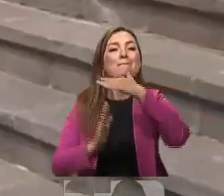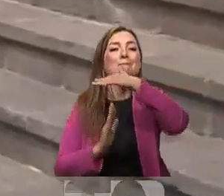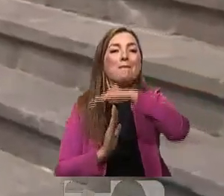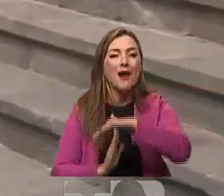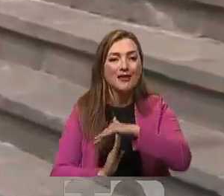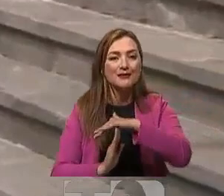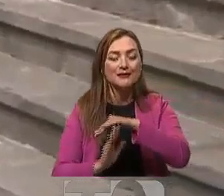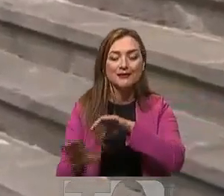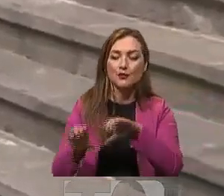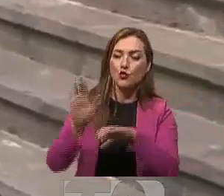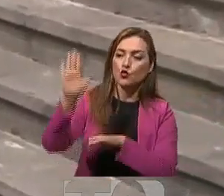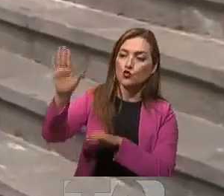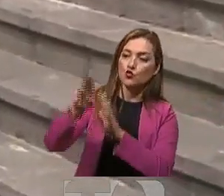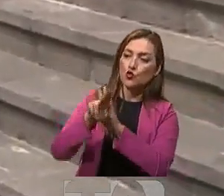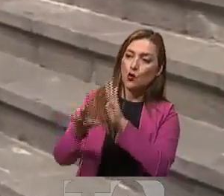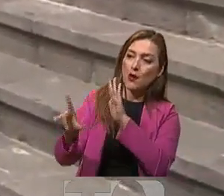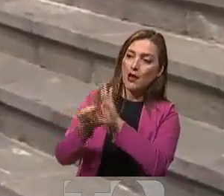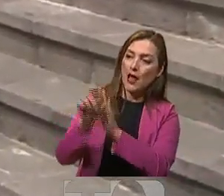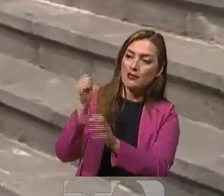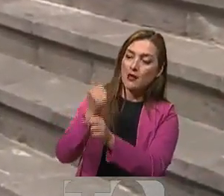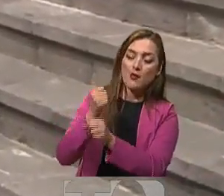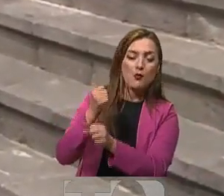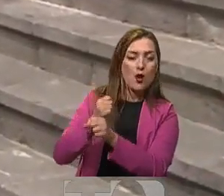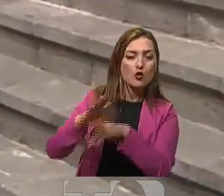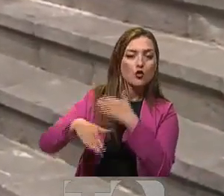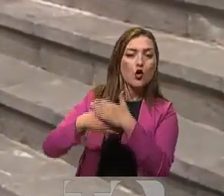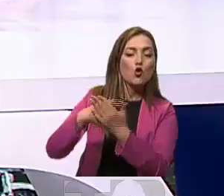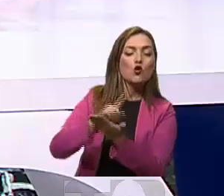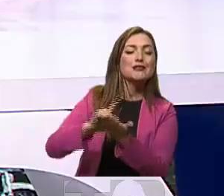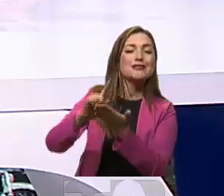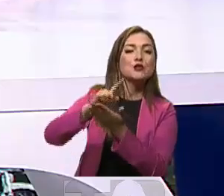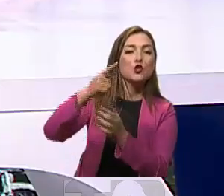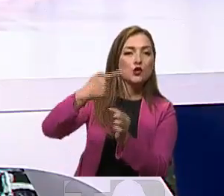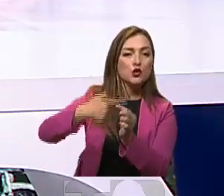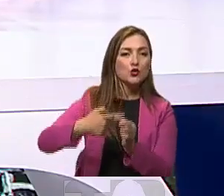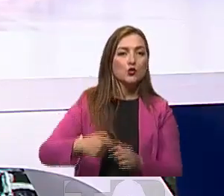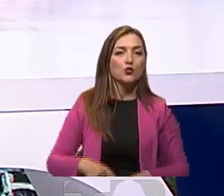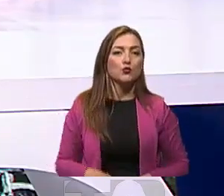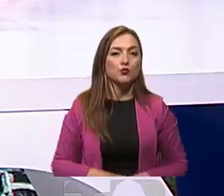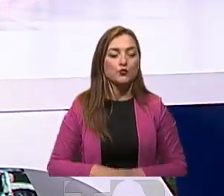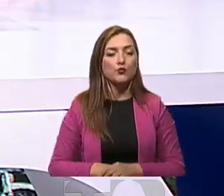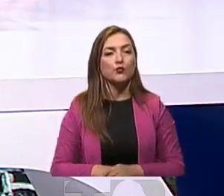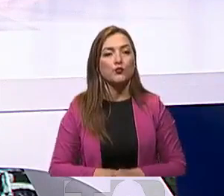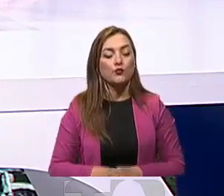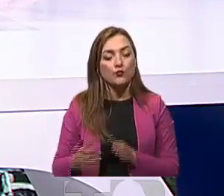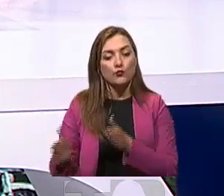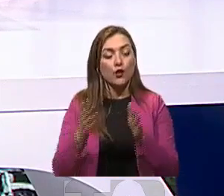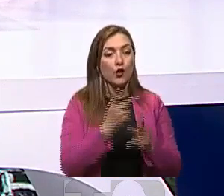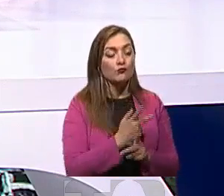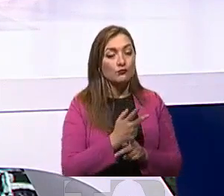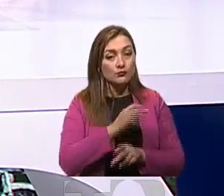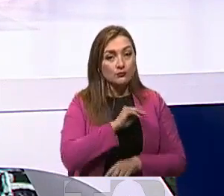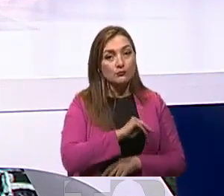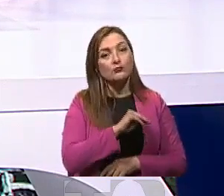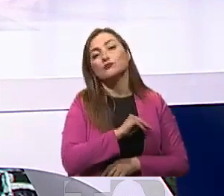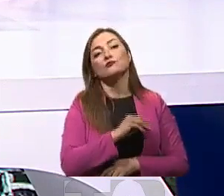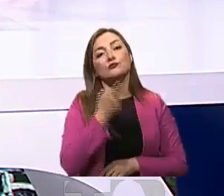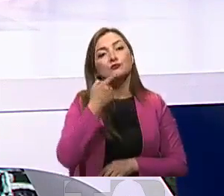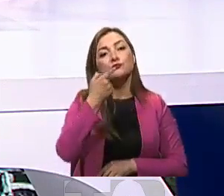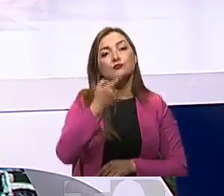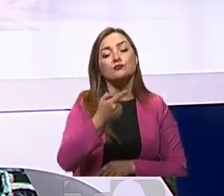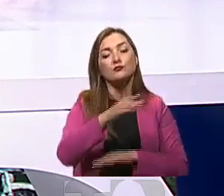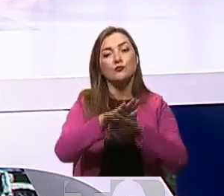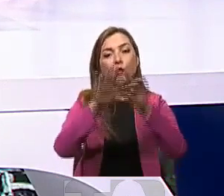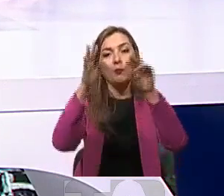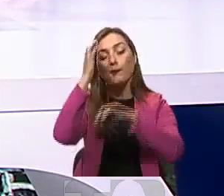permitan normar las actividades de las trabajadoras sexuales en todo el distrito. Y concejales metropolitanos insisten